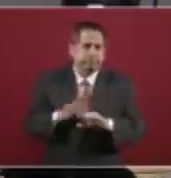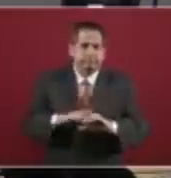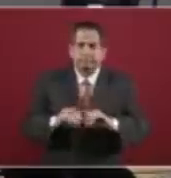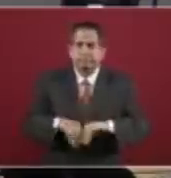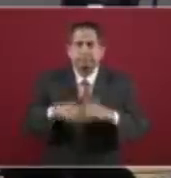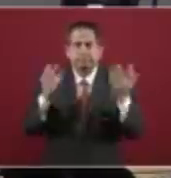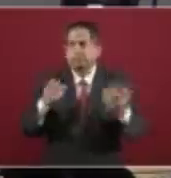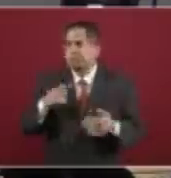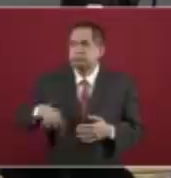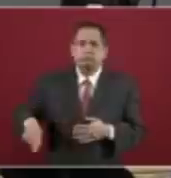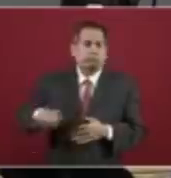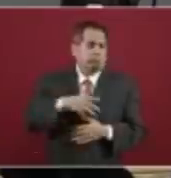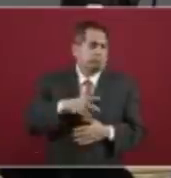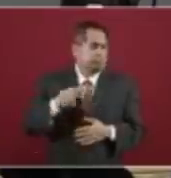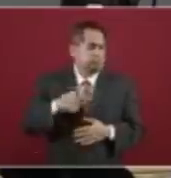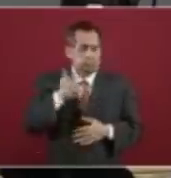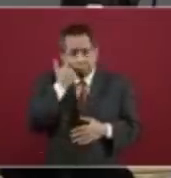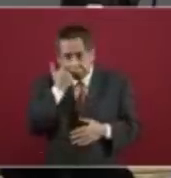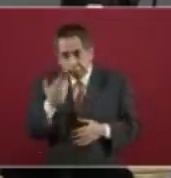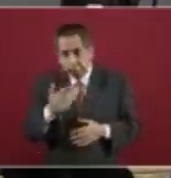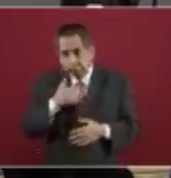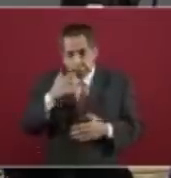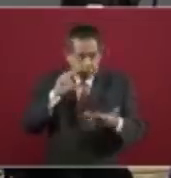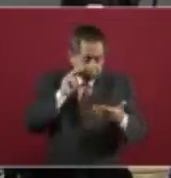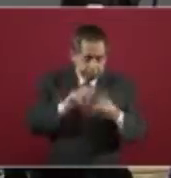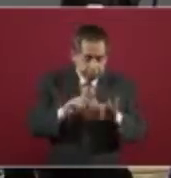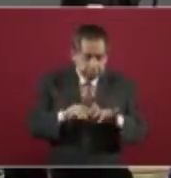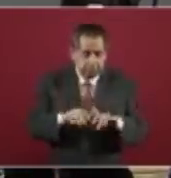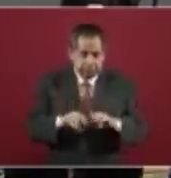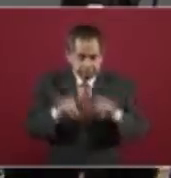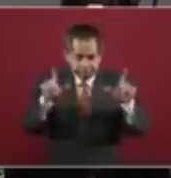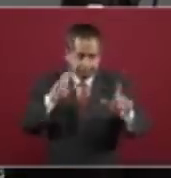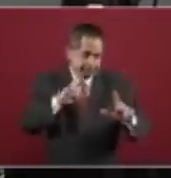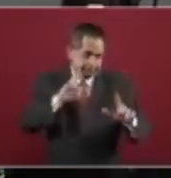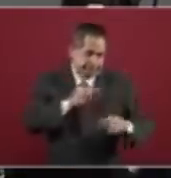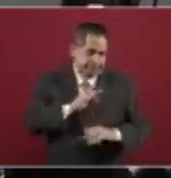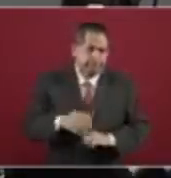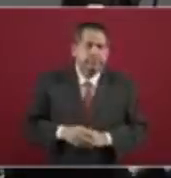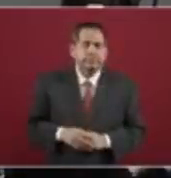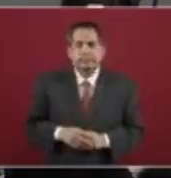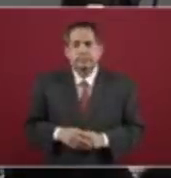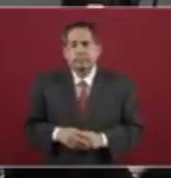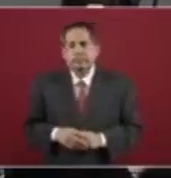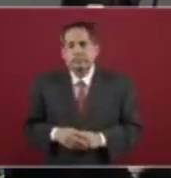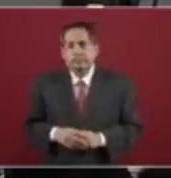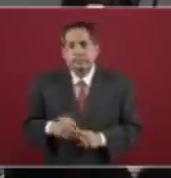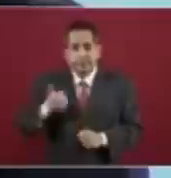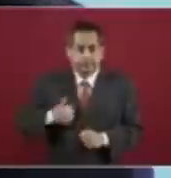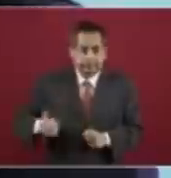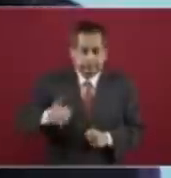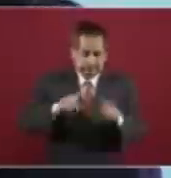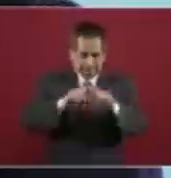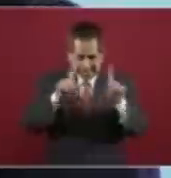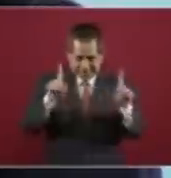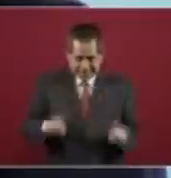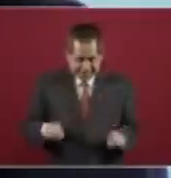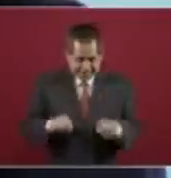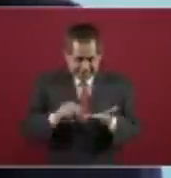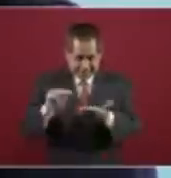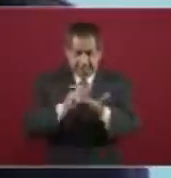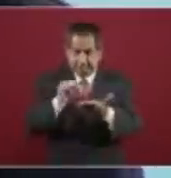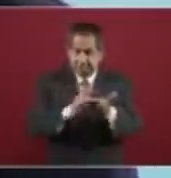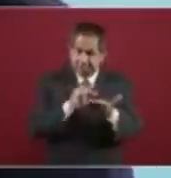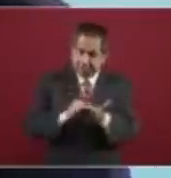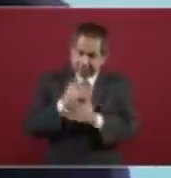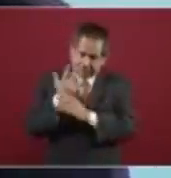disposición de quien guste consultarla. Tenemos todas y cada una de las cédulas, insisto, con